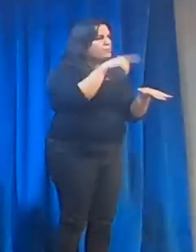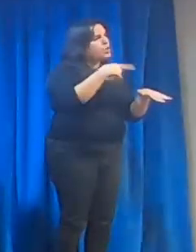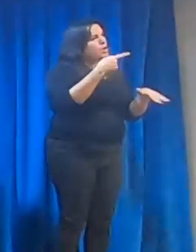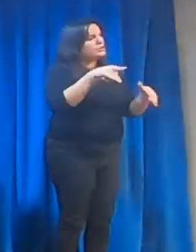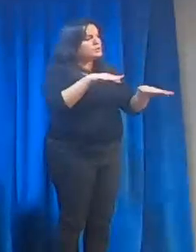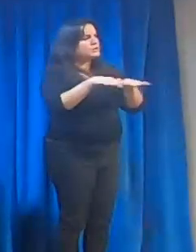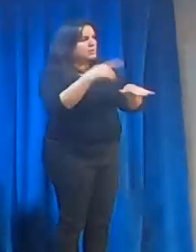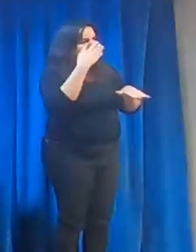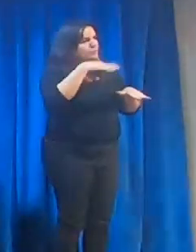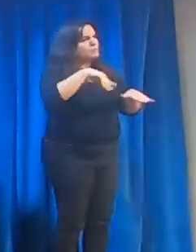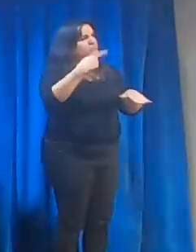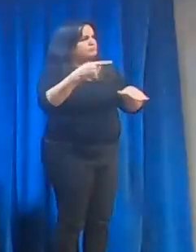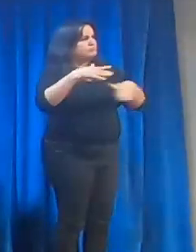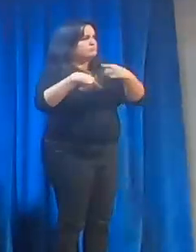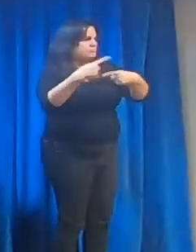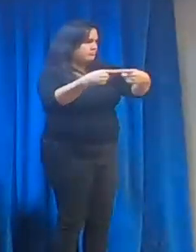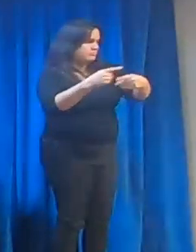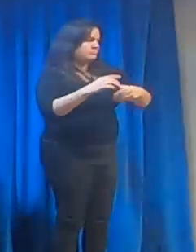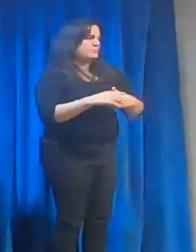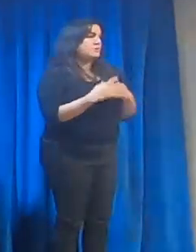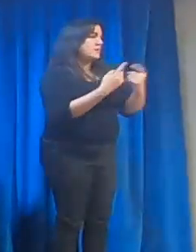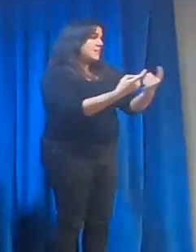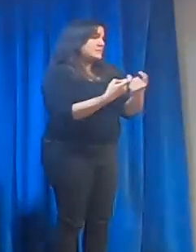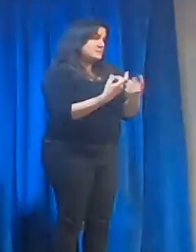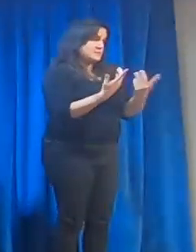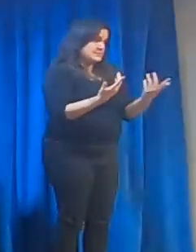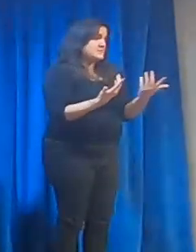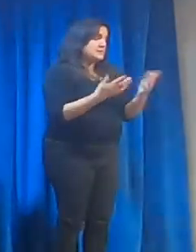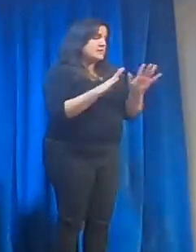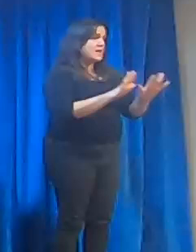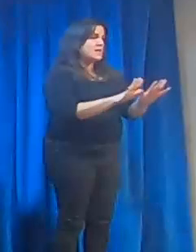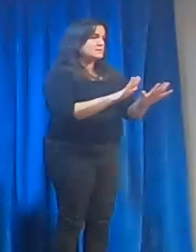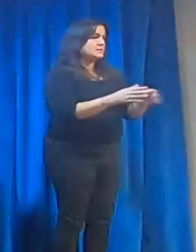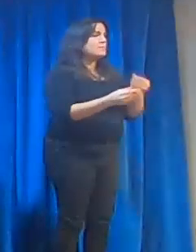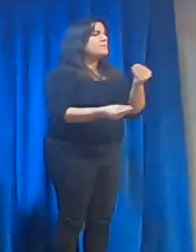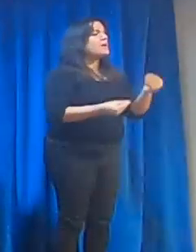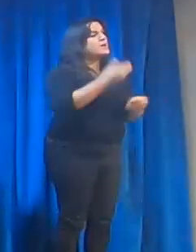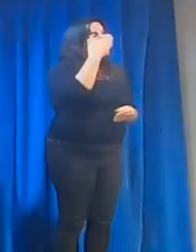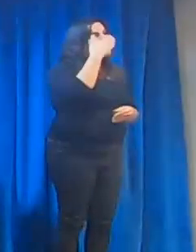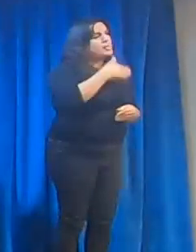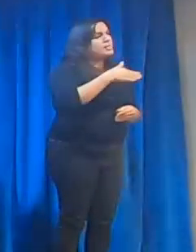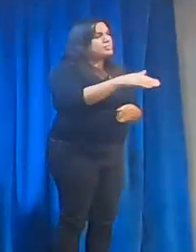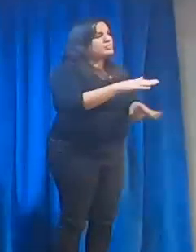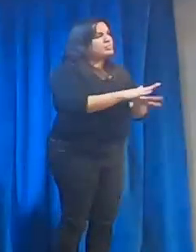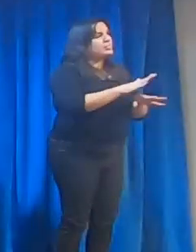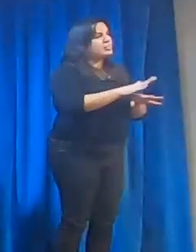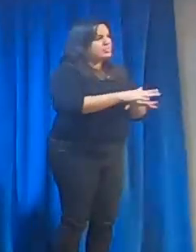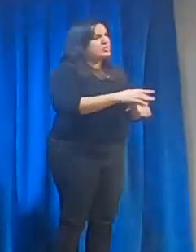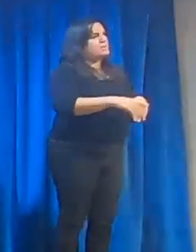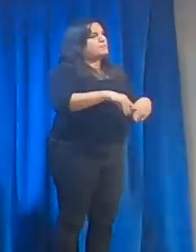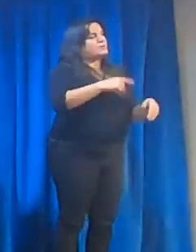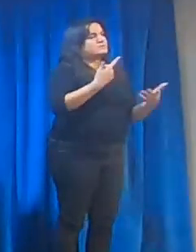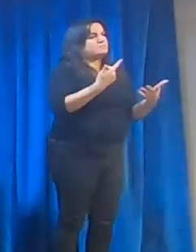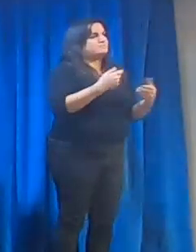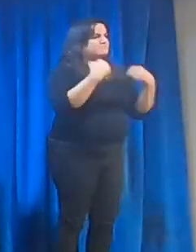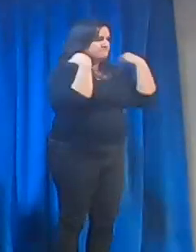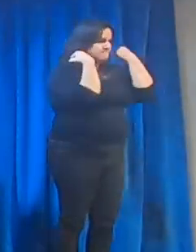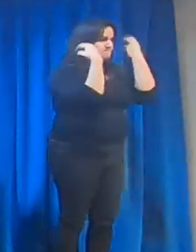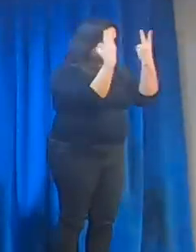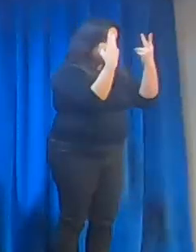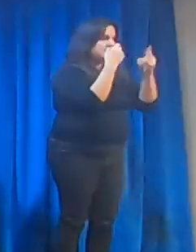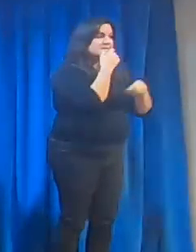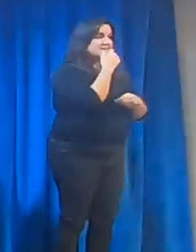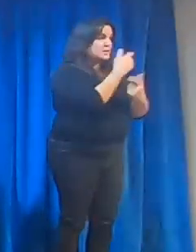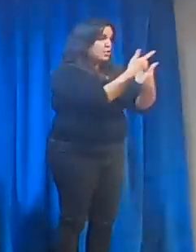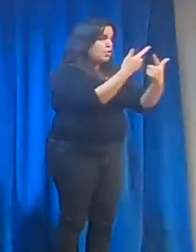veces críticamente eso, pero eso es necesario. Más, es necesario eso para poder transgredir. Si no, no hay que